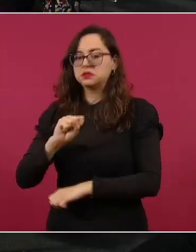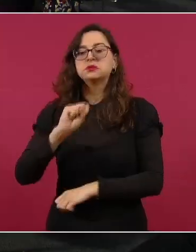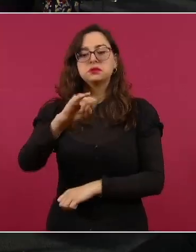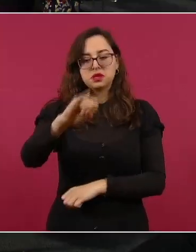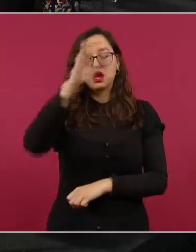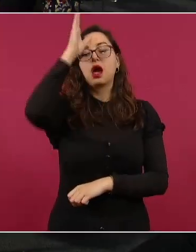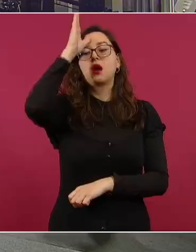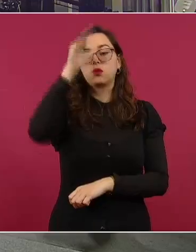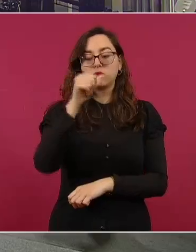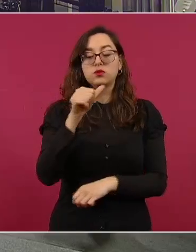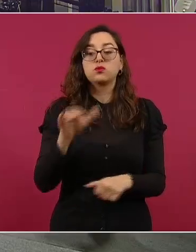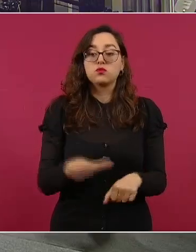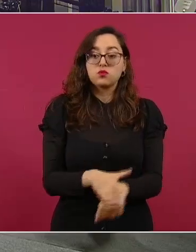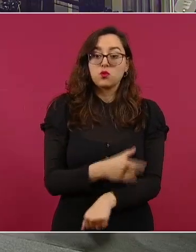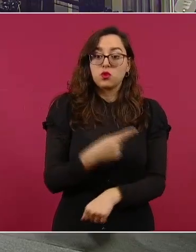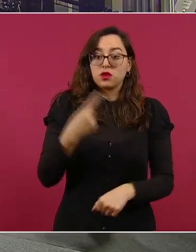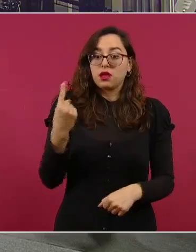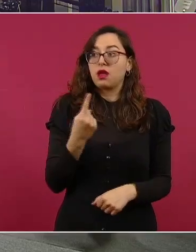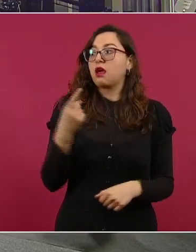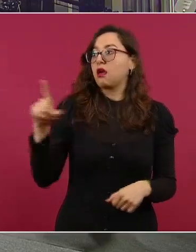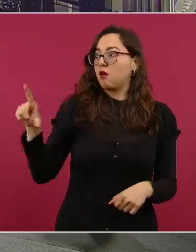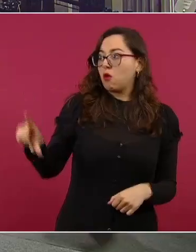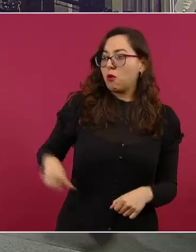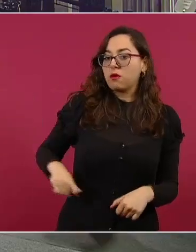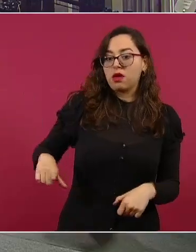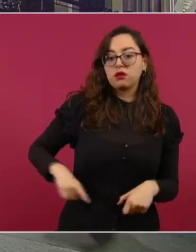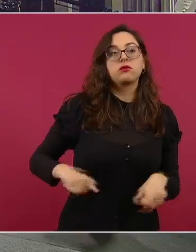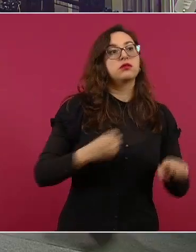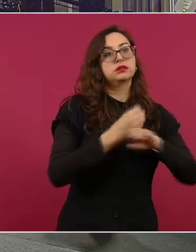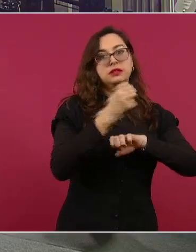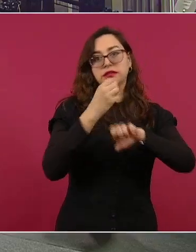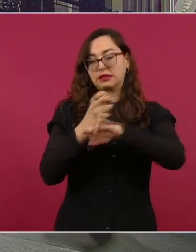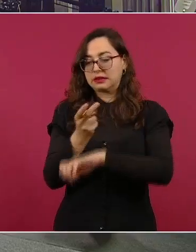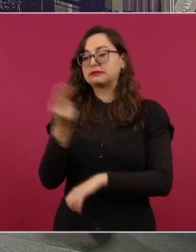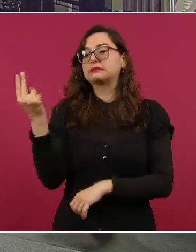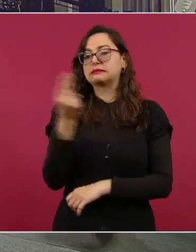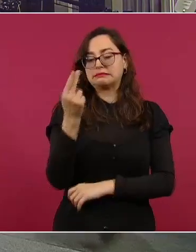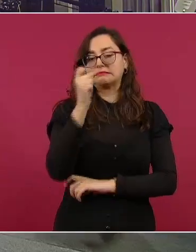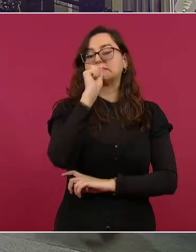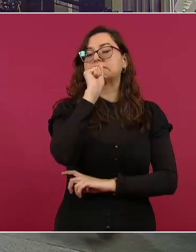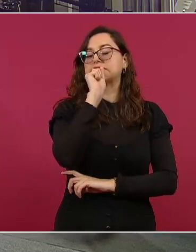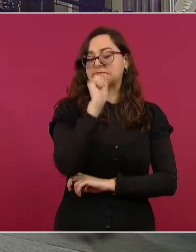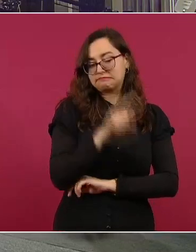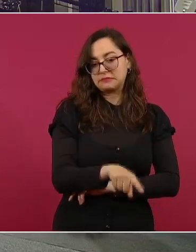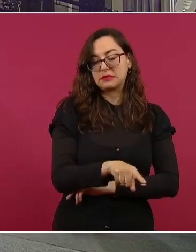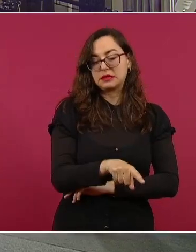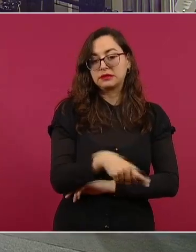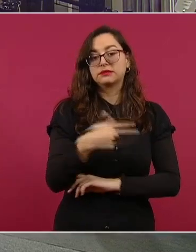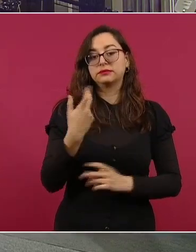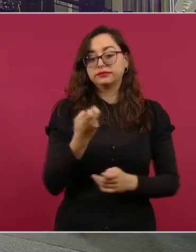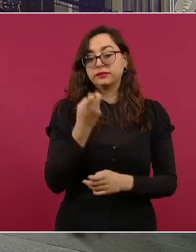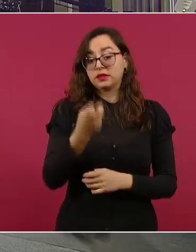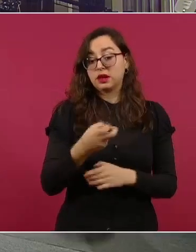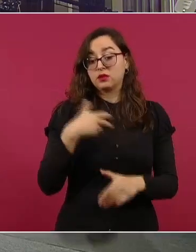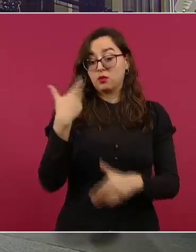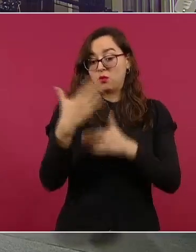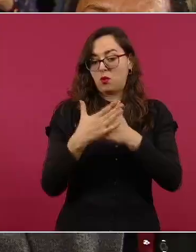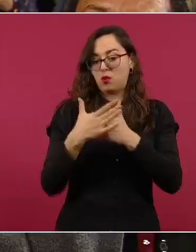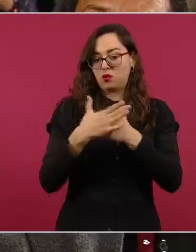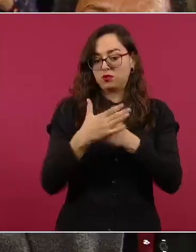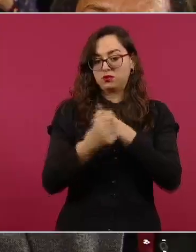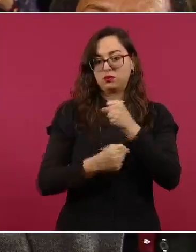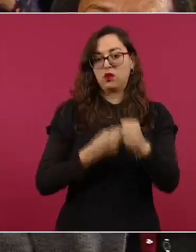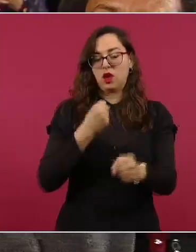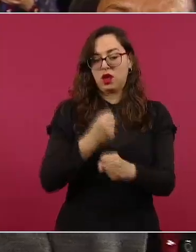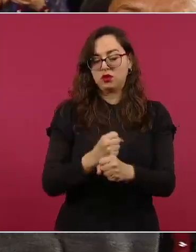herramienta que hace falta a todos los gobiernos y será de gran utilidad para México. Así, mientras inicia el siguiente periodo legislativo en abril